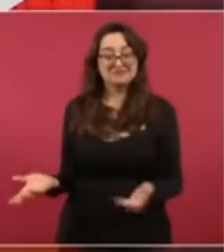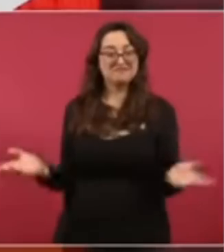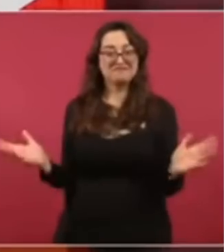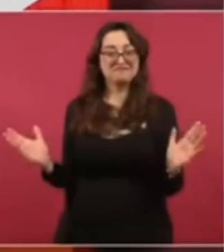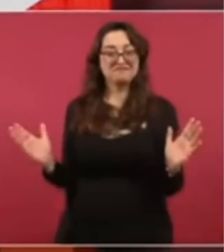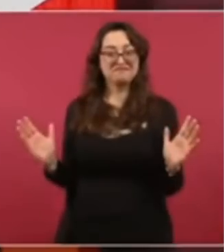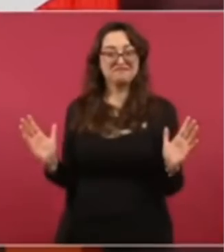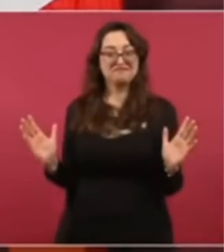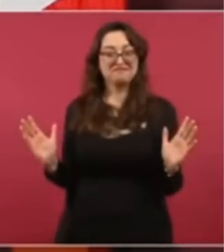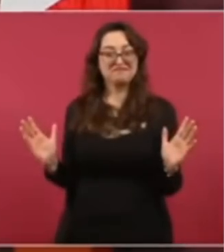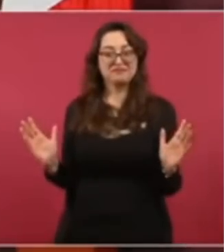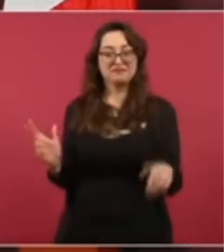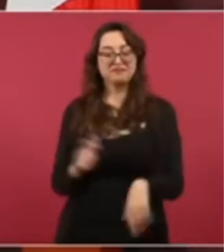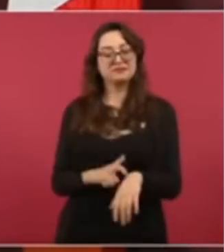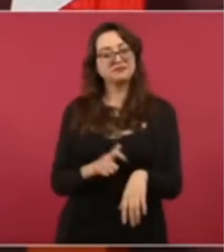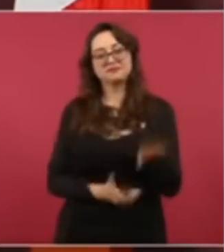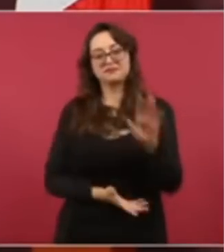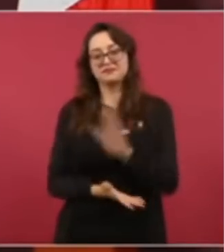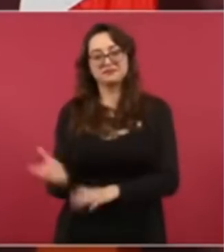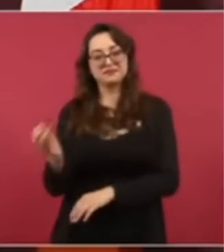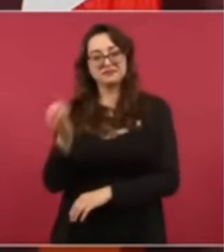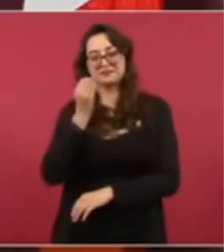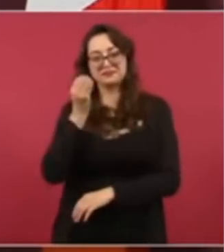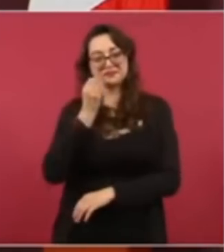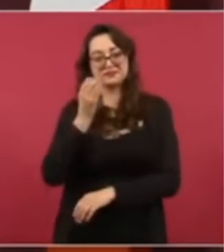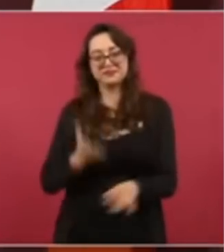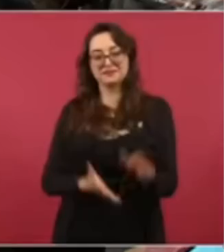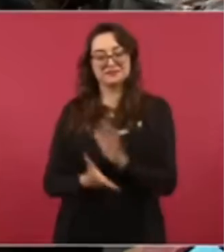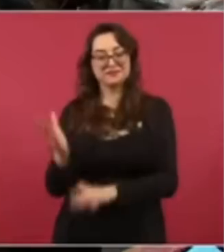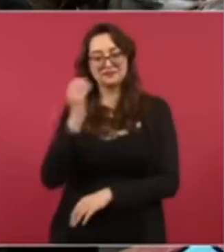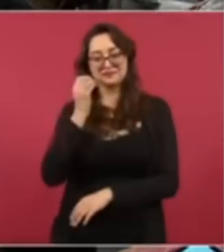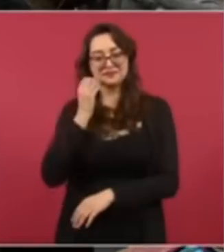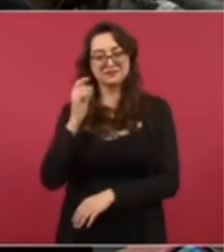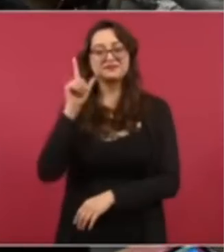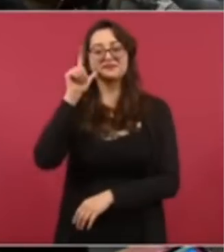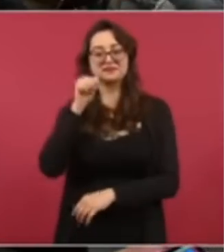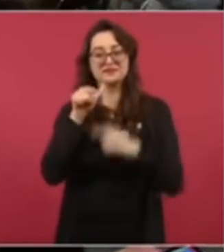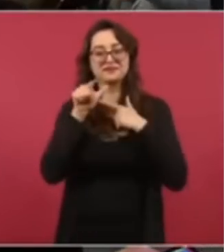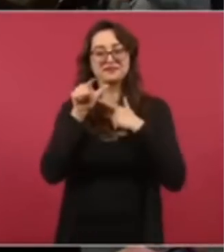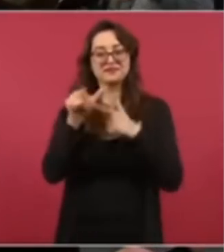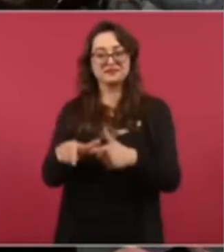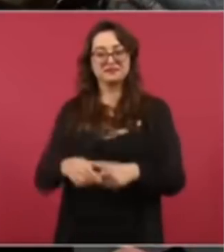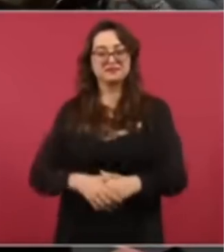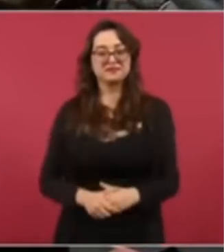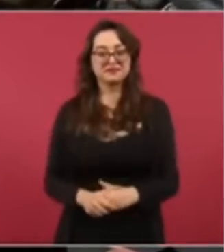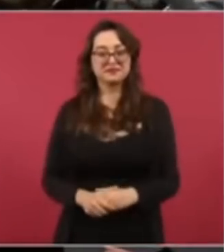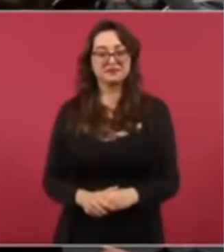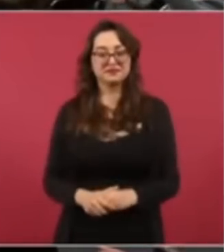Bueno, ya, vámonos a desayunar. Ya, sí, ¿no? Mañana.